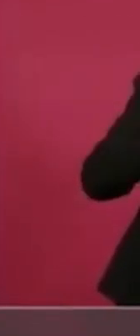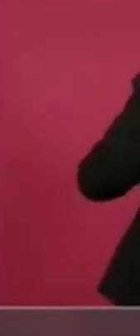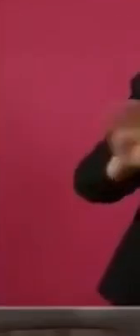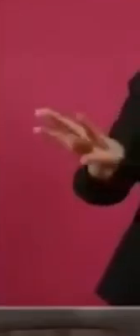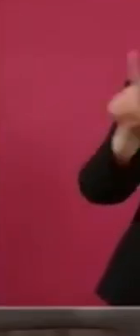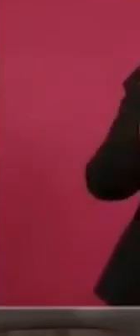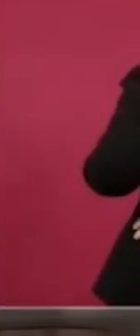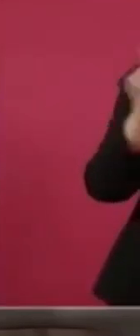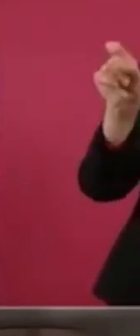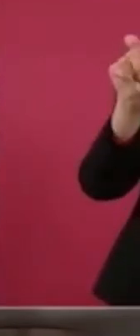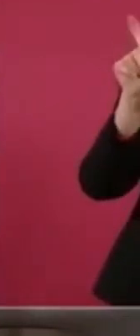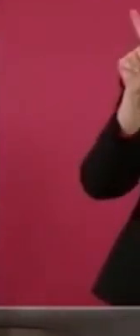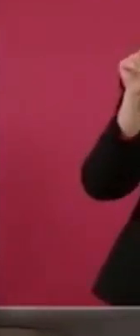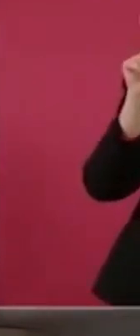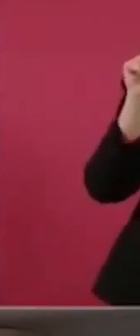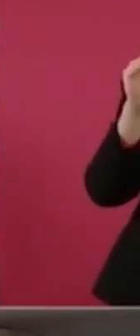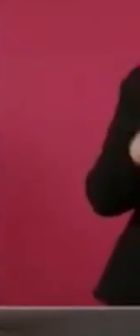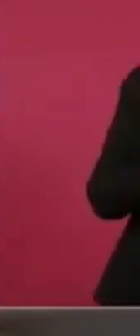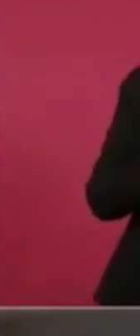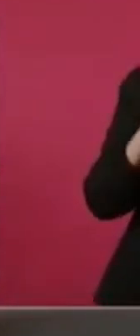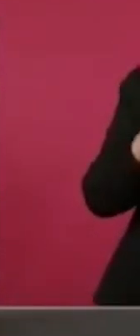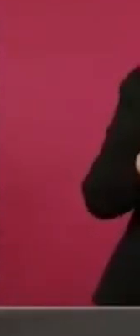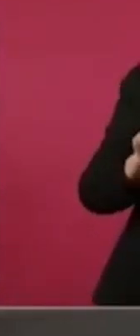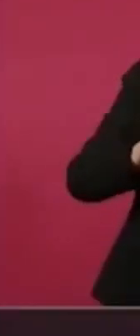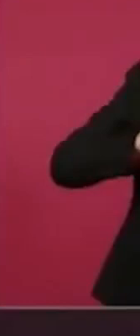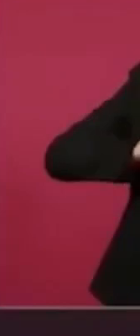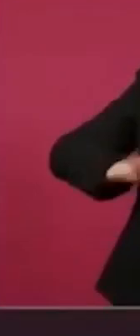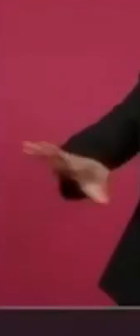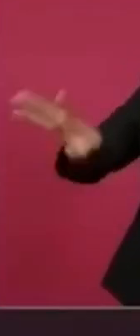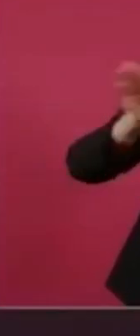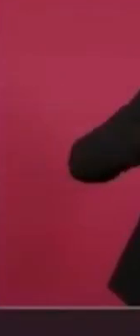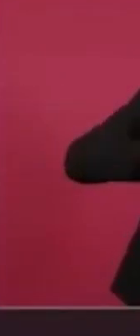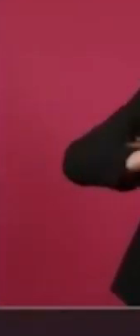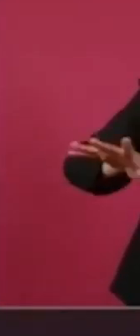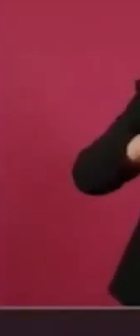Porque necesitamos explicarle a la gente